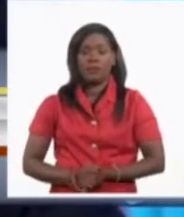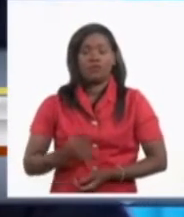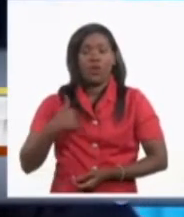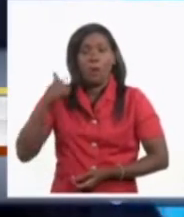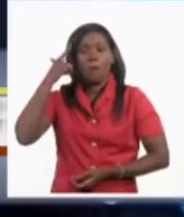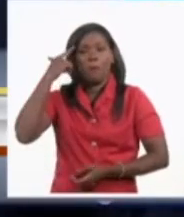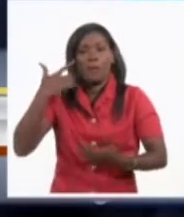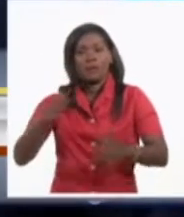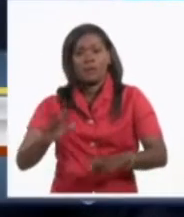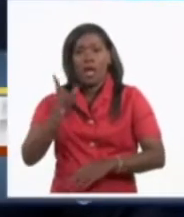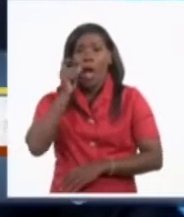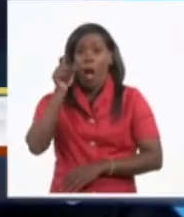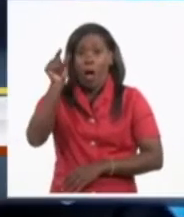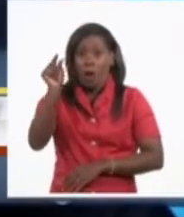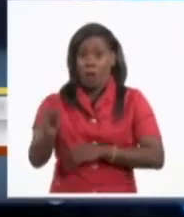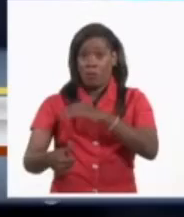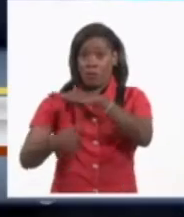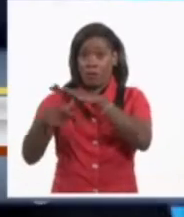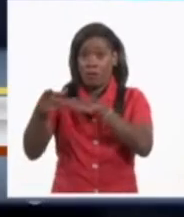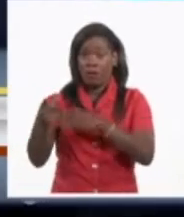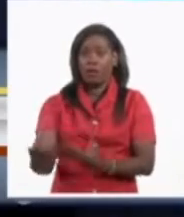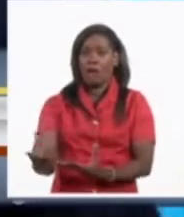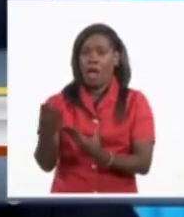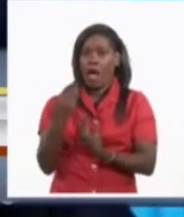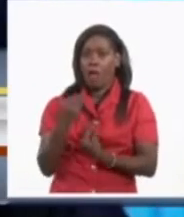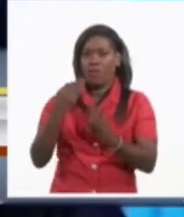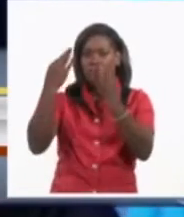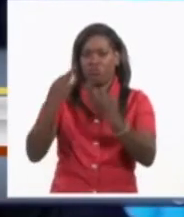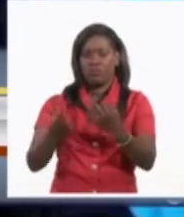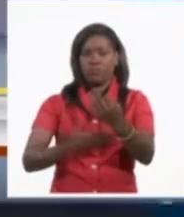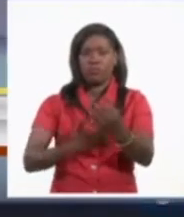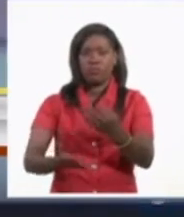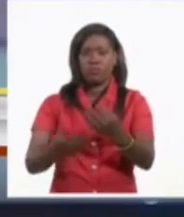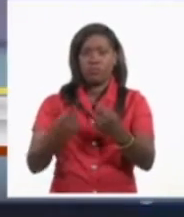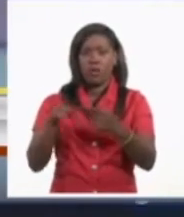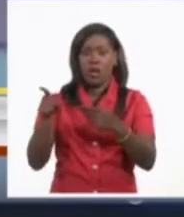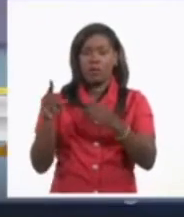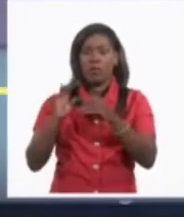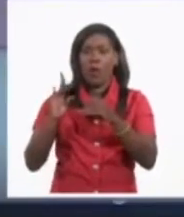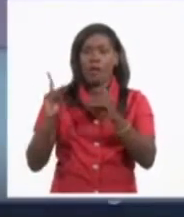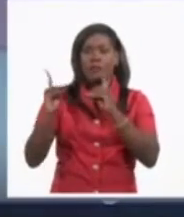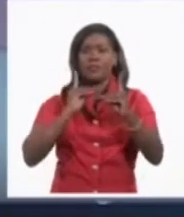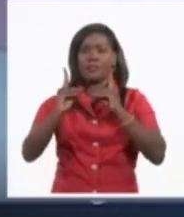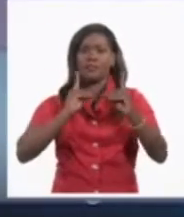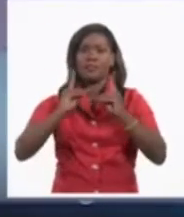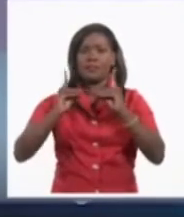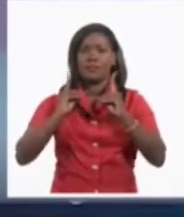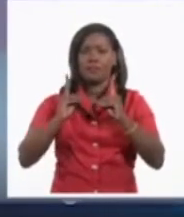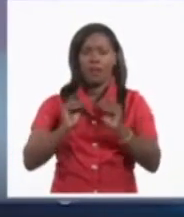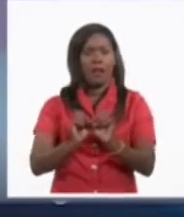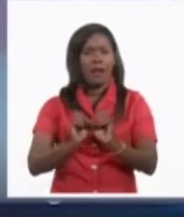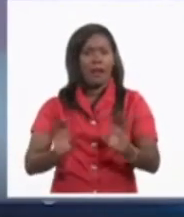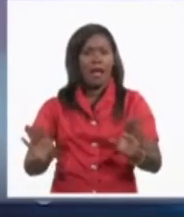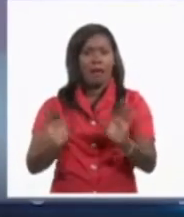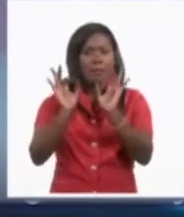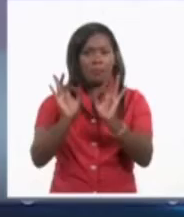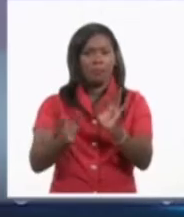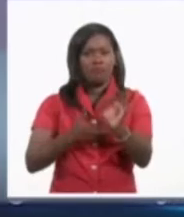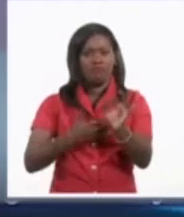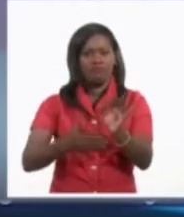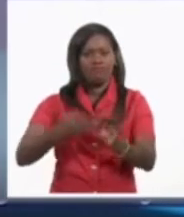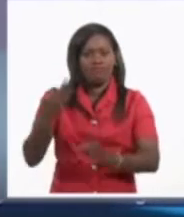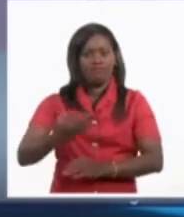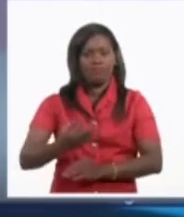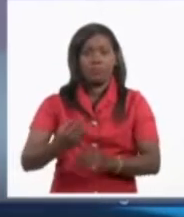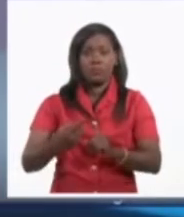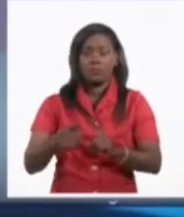honestidad y seriedad en un debate entre personas que quieren ser presidentes de la República. En medio de insultos, Lula